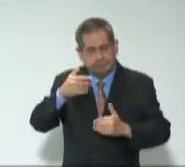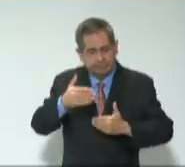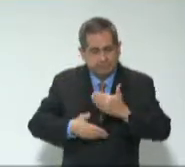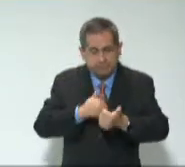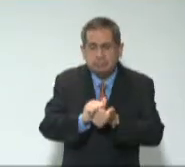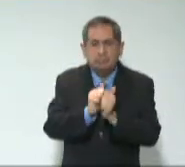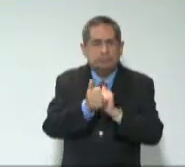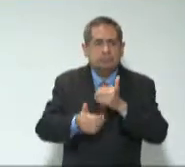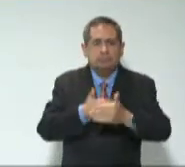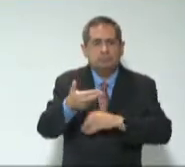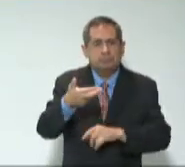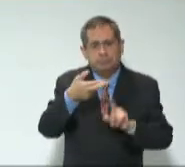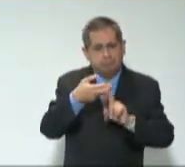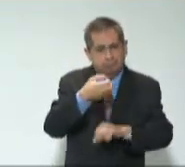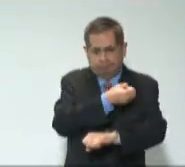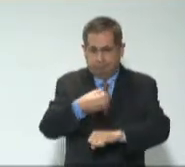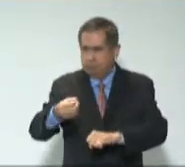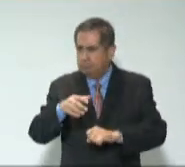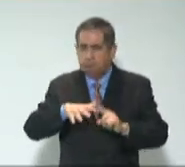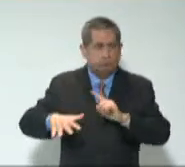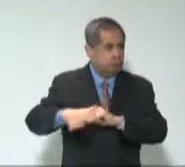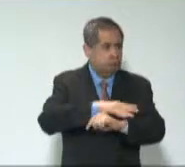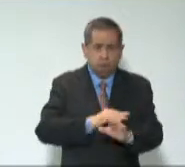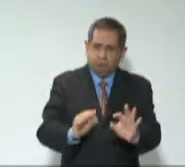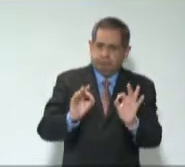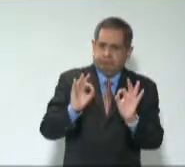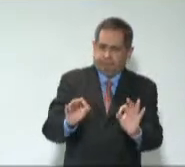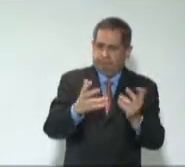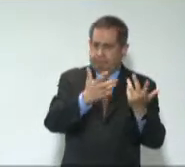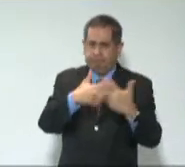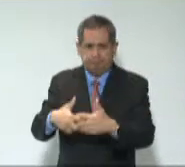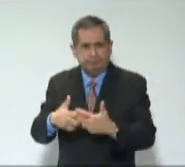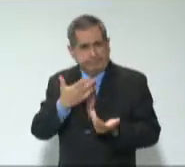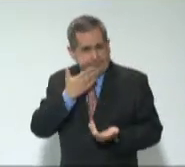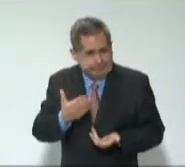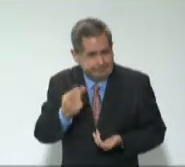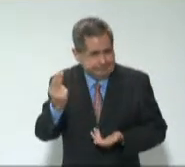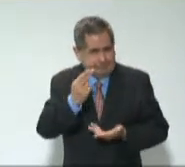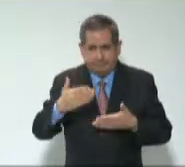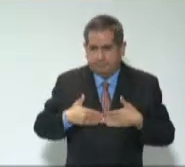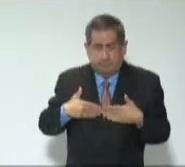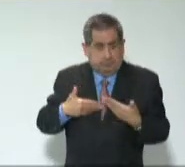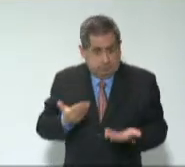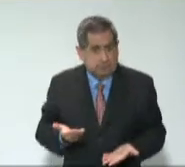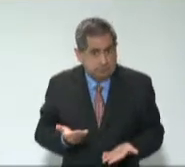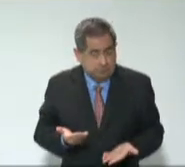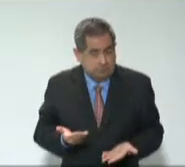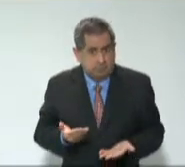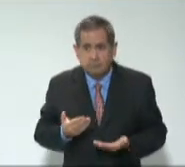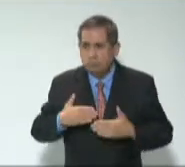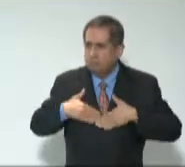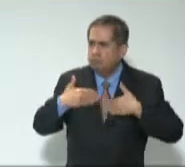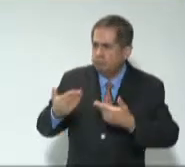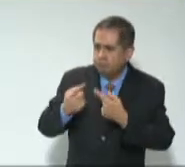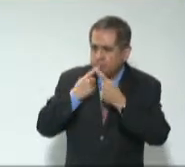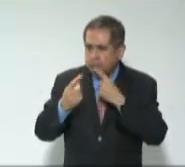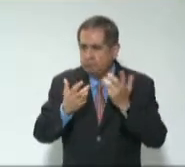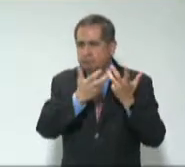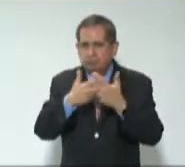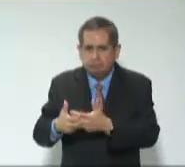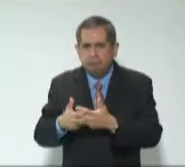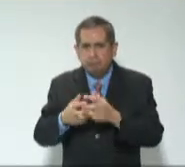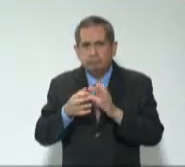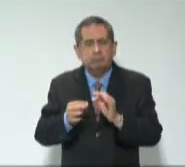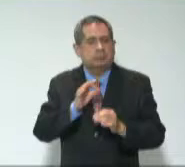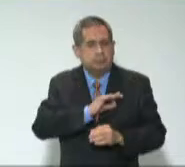social y el orden democrático funcione en un eh tanto reduce la la la complejidad amplía